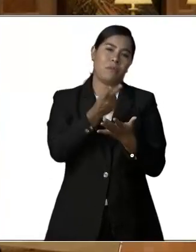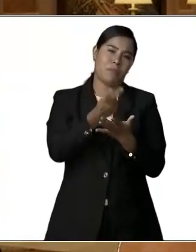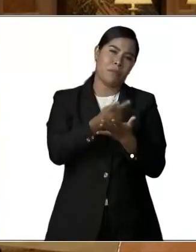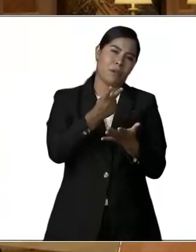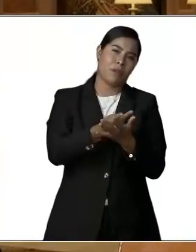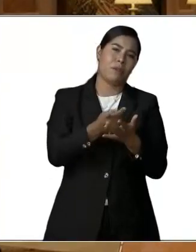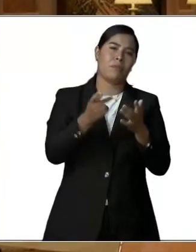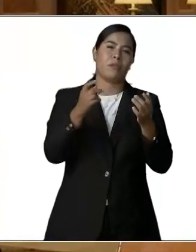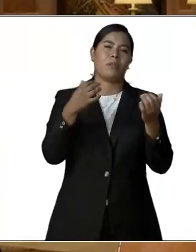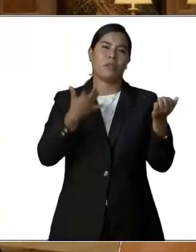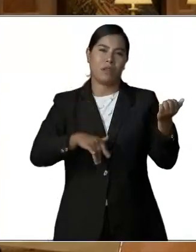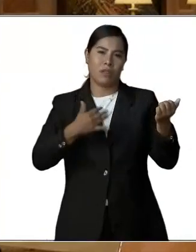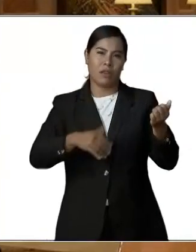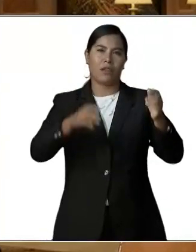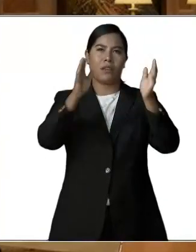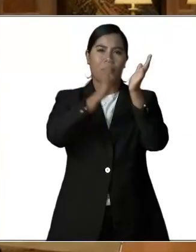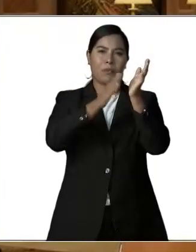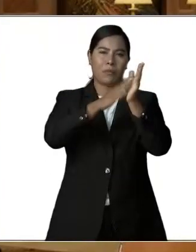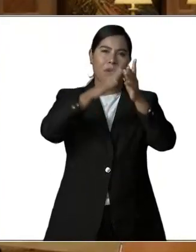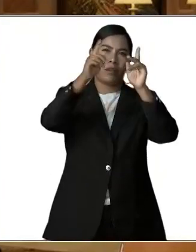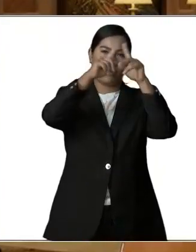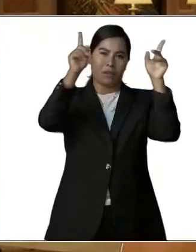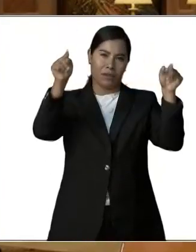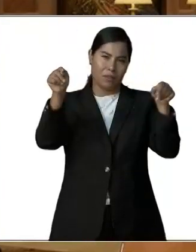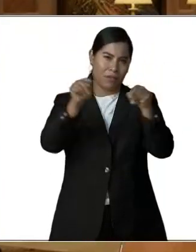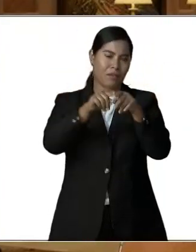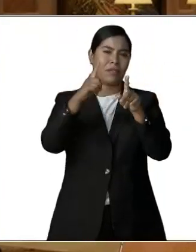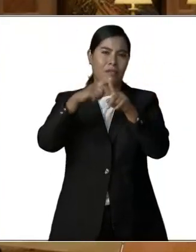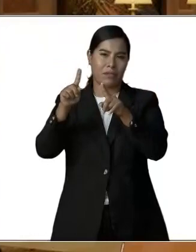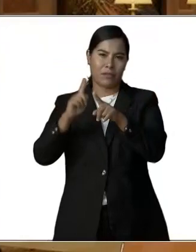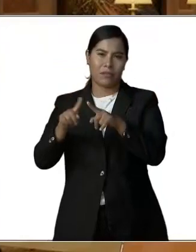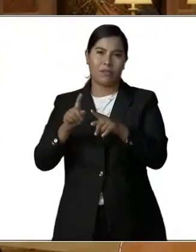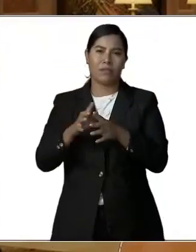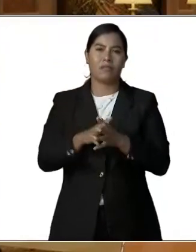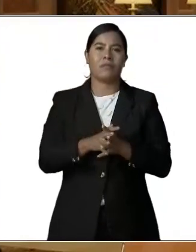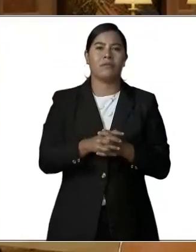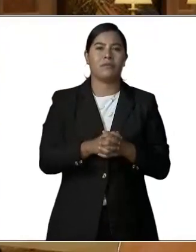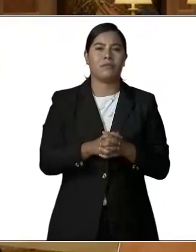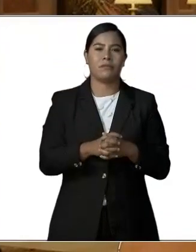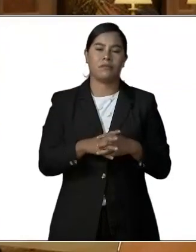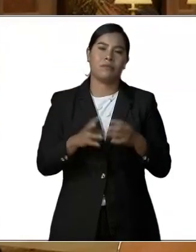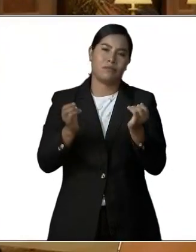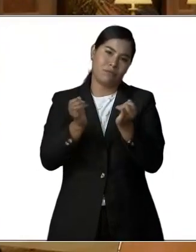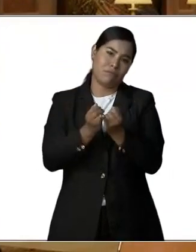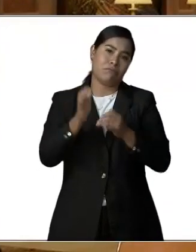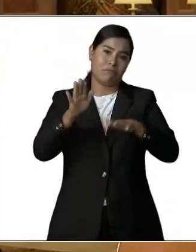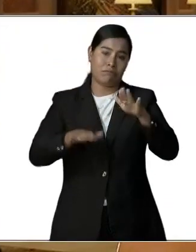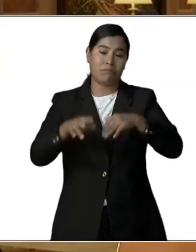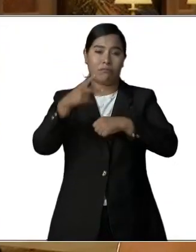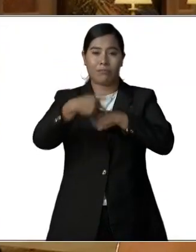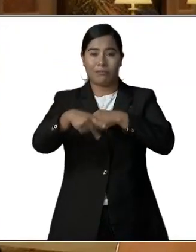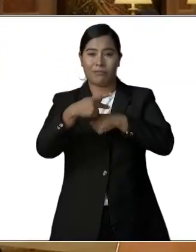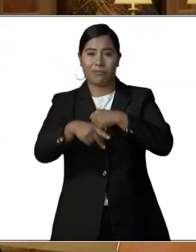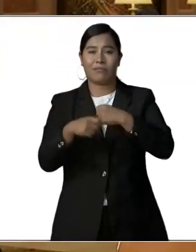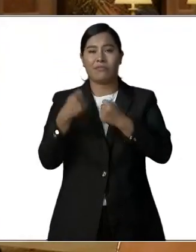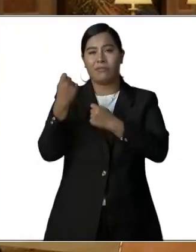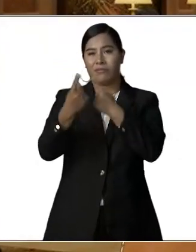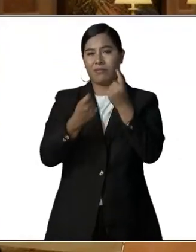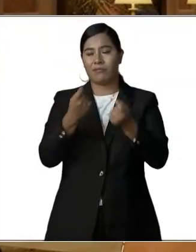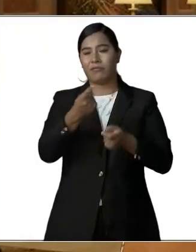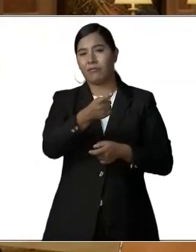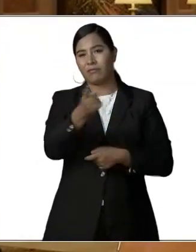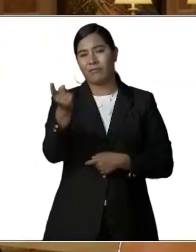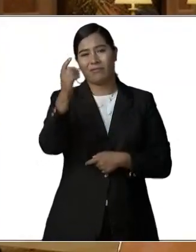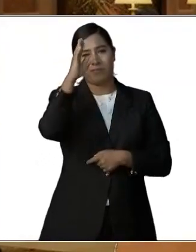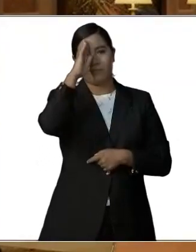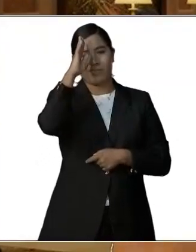o un papel, van a decir, oye, el viaje, lo que implica también peligro de repente en el traslado, tan lejos ir al, nada más por